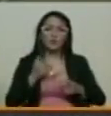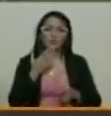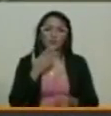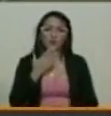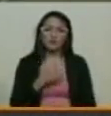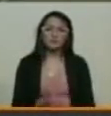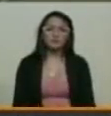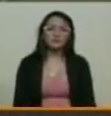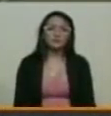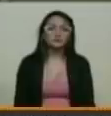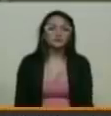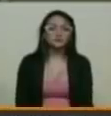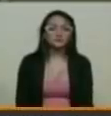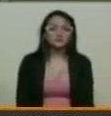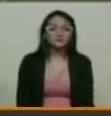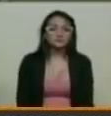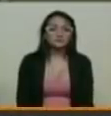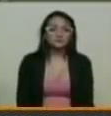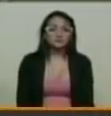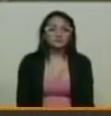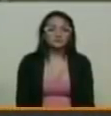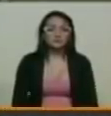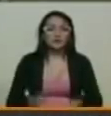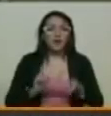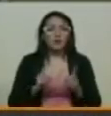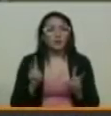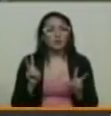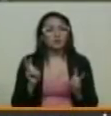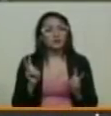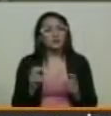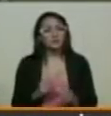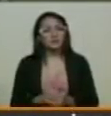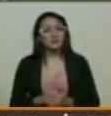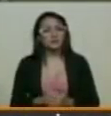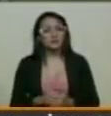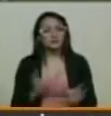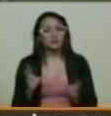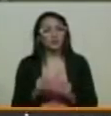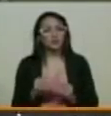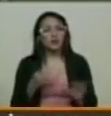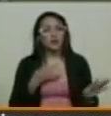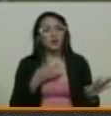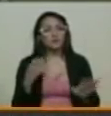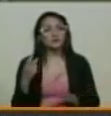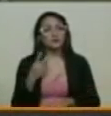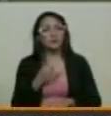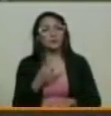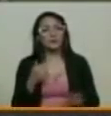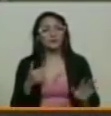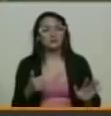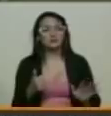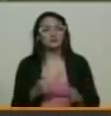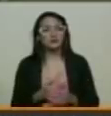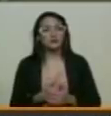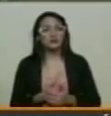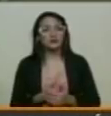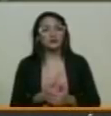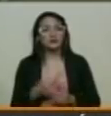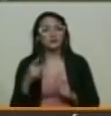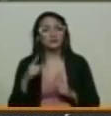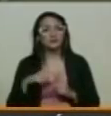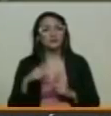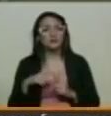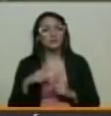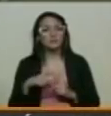ejemplo, en algunos de los casos, ellas fueron como, en total, como 926 tipos de